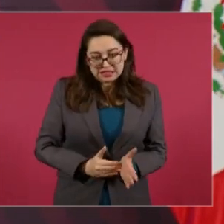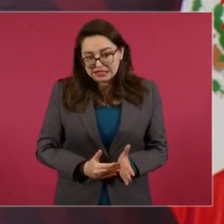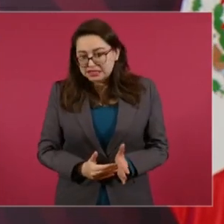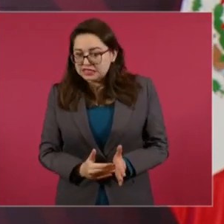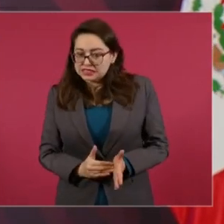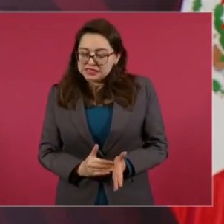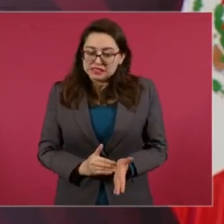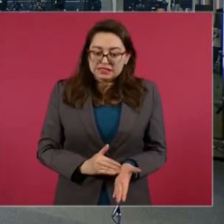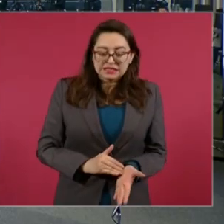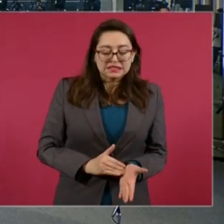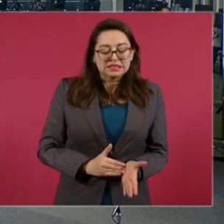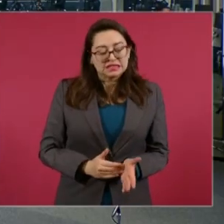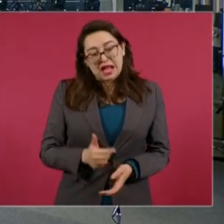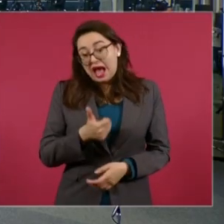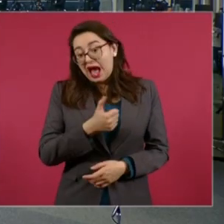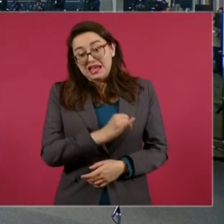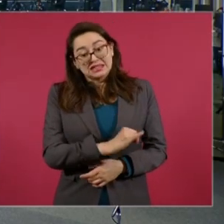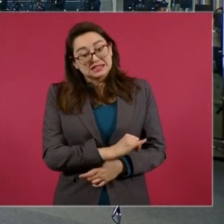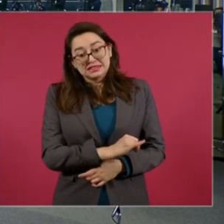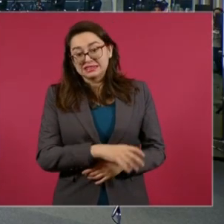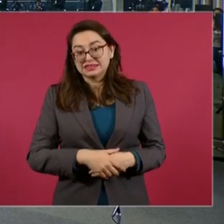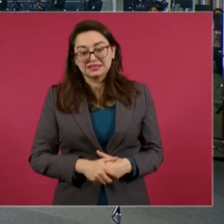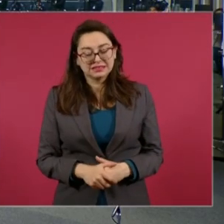Nada más que